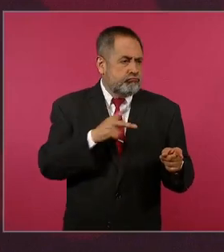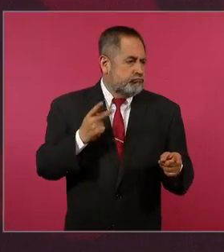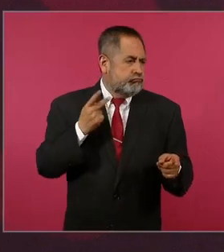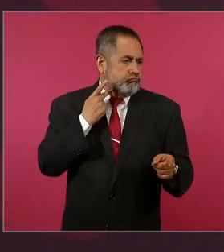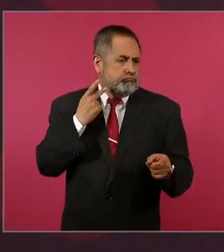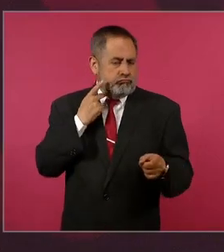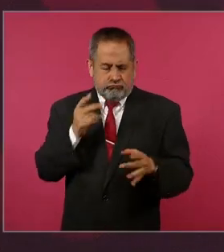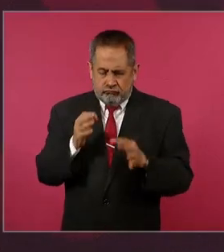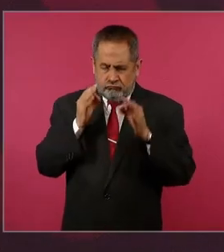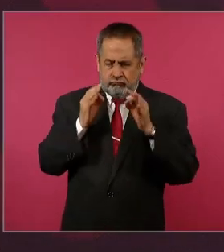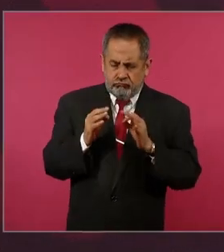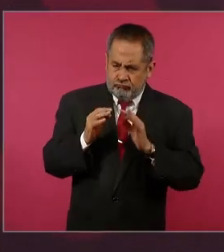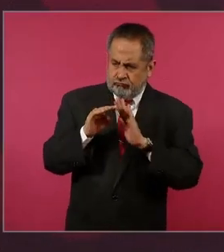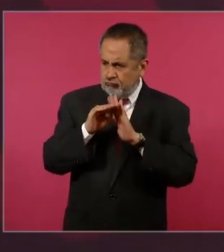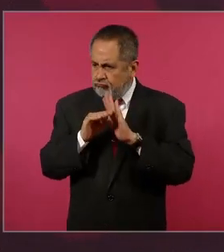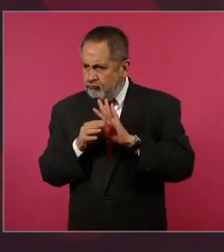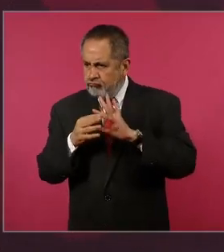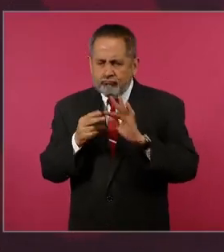que